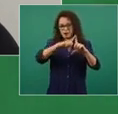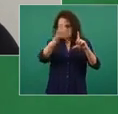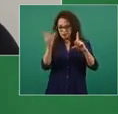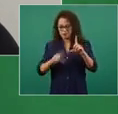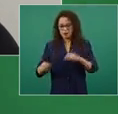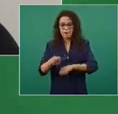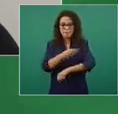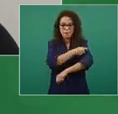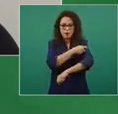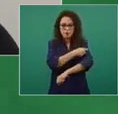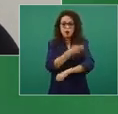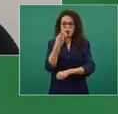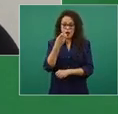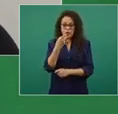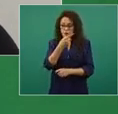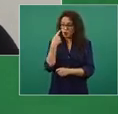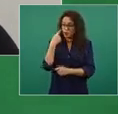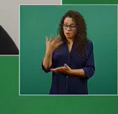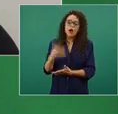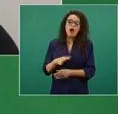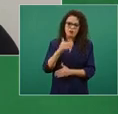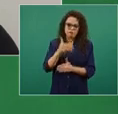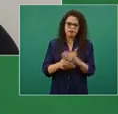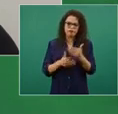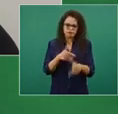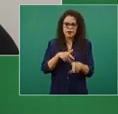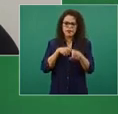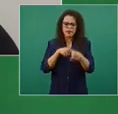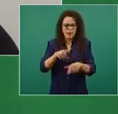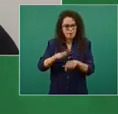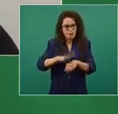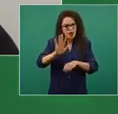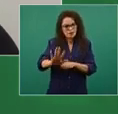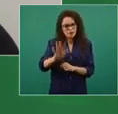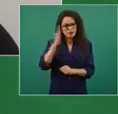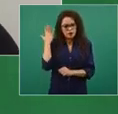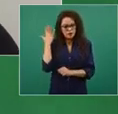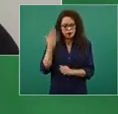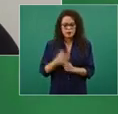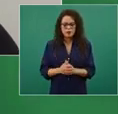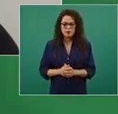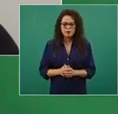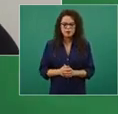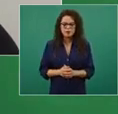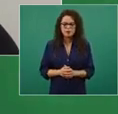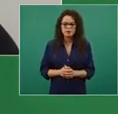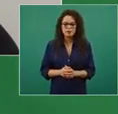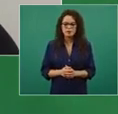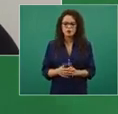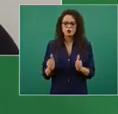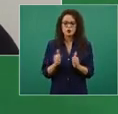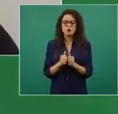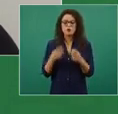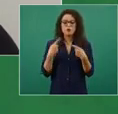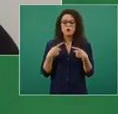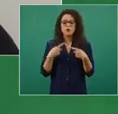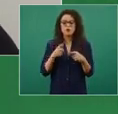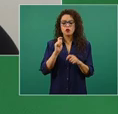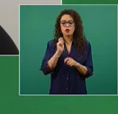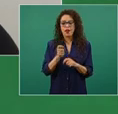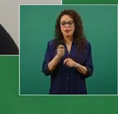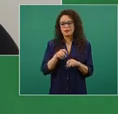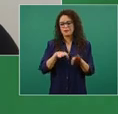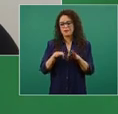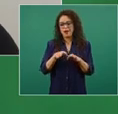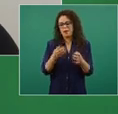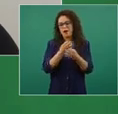avanzando en la misma para poder entonces también rápidamente, así como se va a avanzar con la población de trabajadores de la educación,